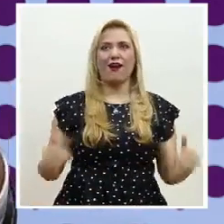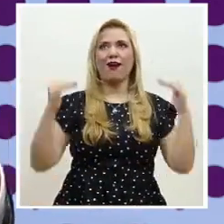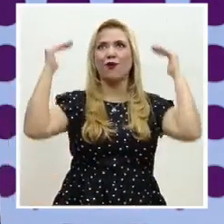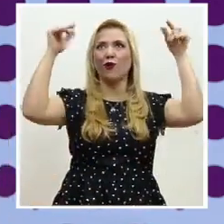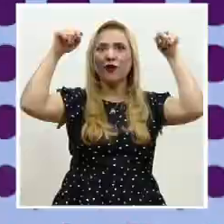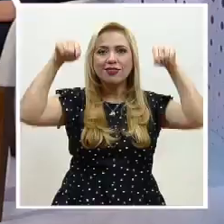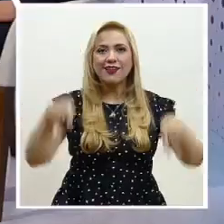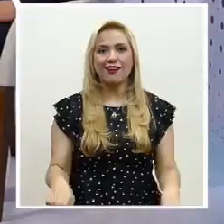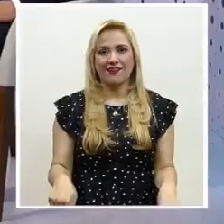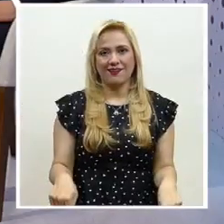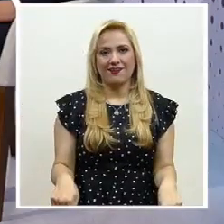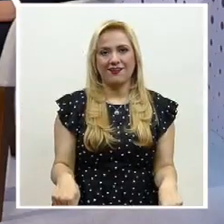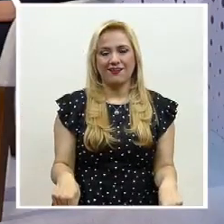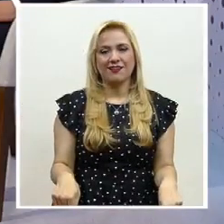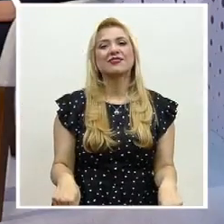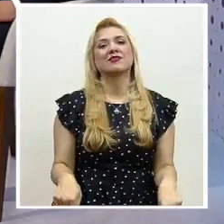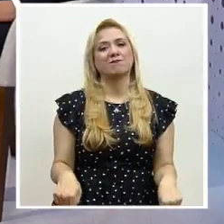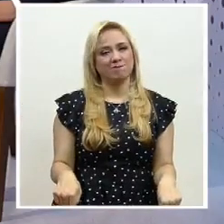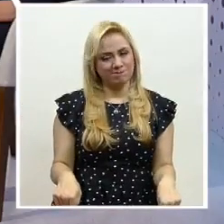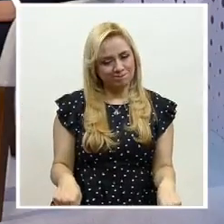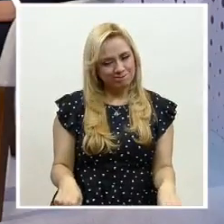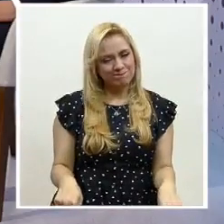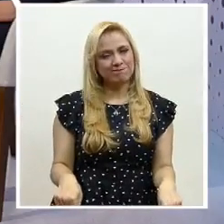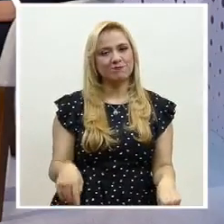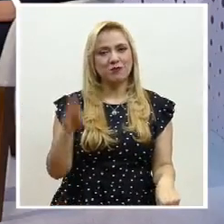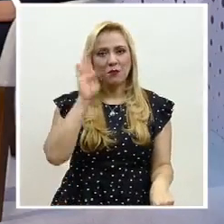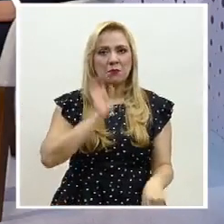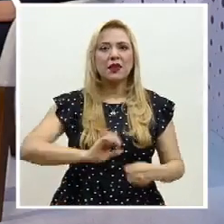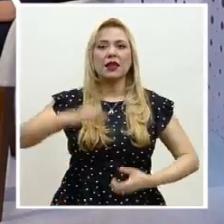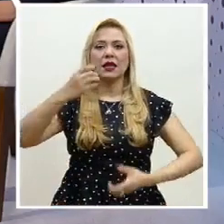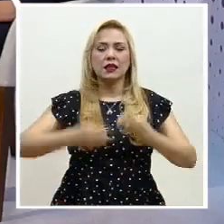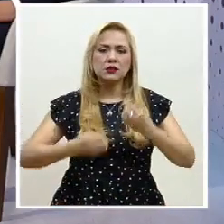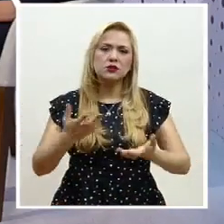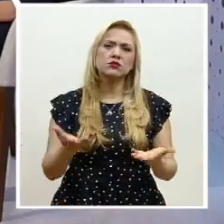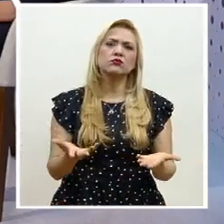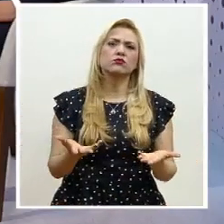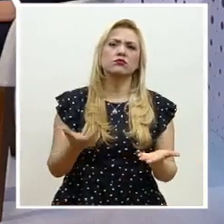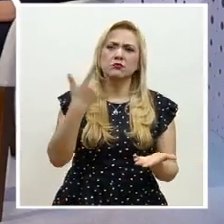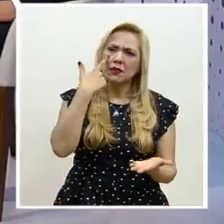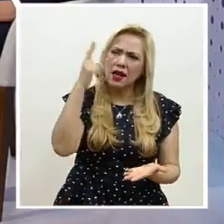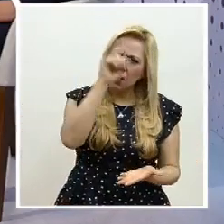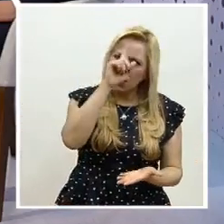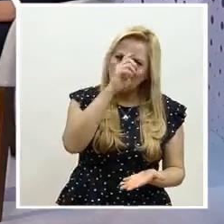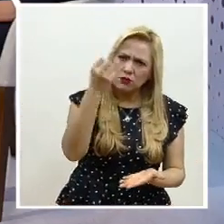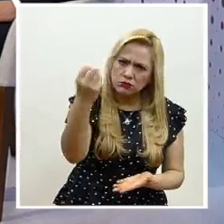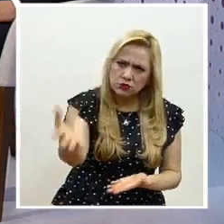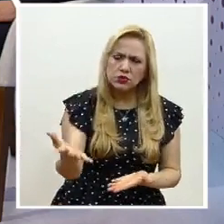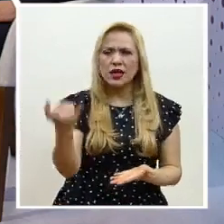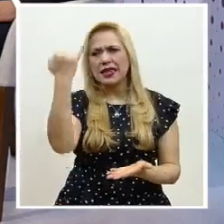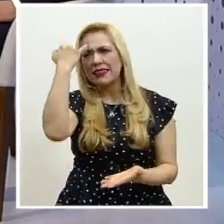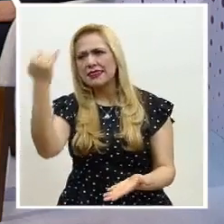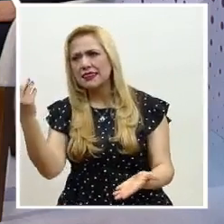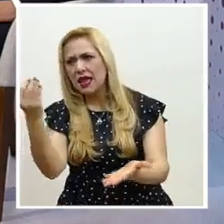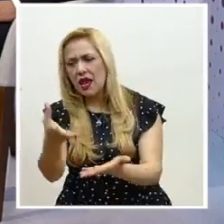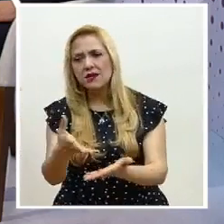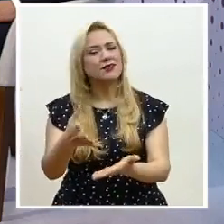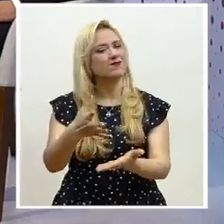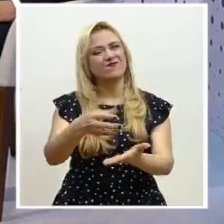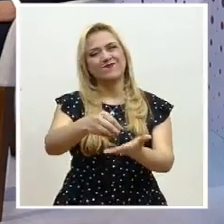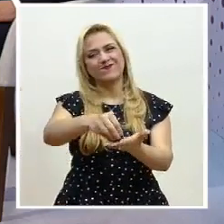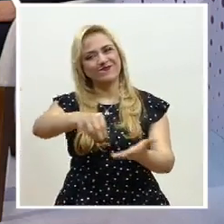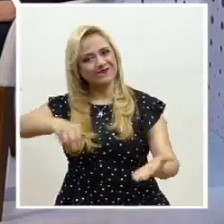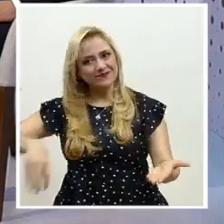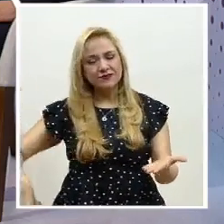viene una decisión deliberativa en donde los ministros sugieren agregar elementos, introducir ideas, restar cuestiones,